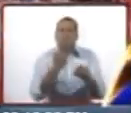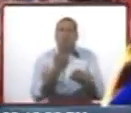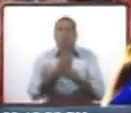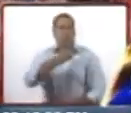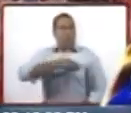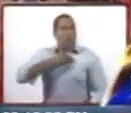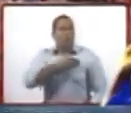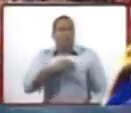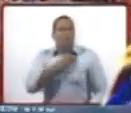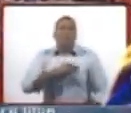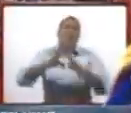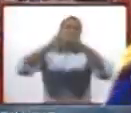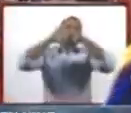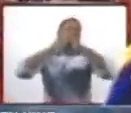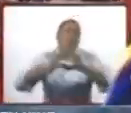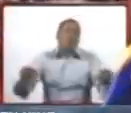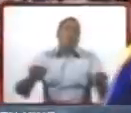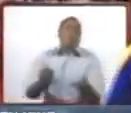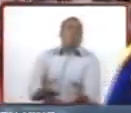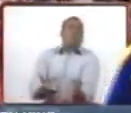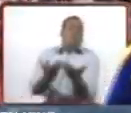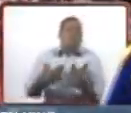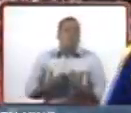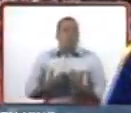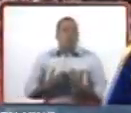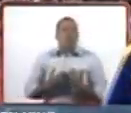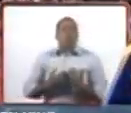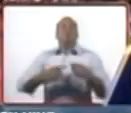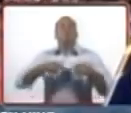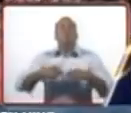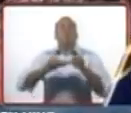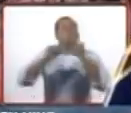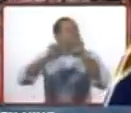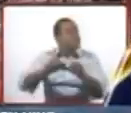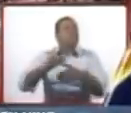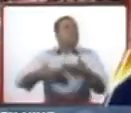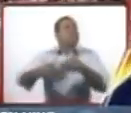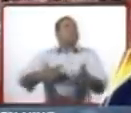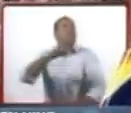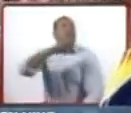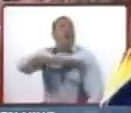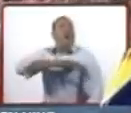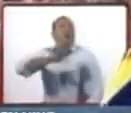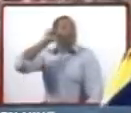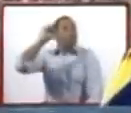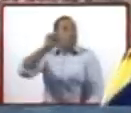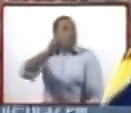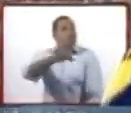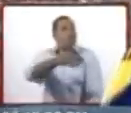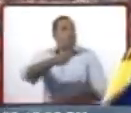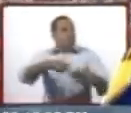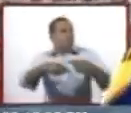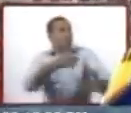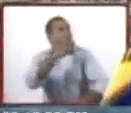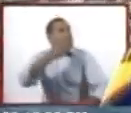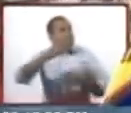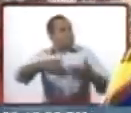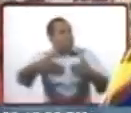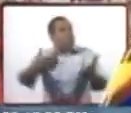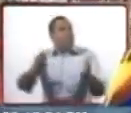misiones, todo lo que él nos ha dado. Así que tenemos que seguir adelante hacia el socialismo para perfeccionar. Simplemente así.